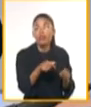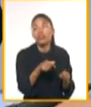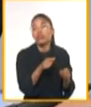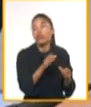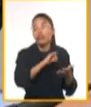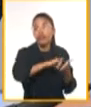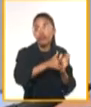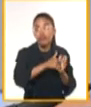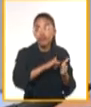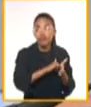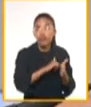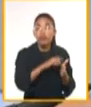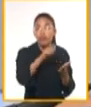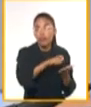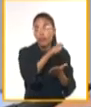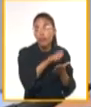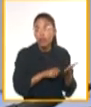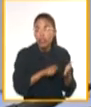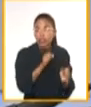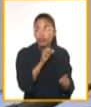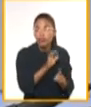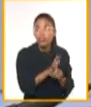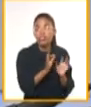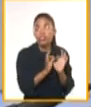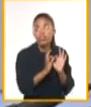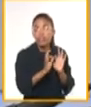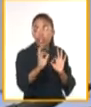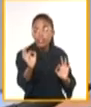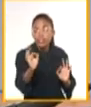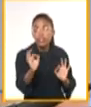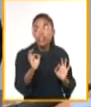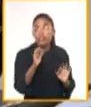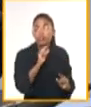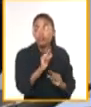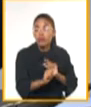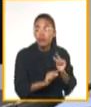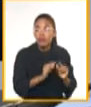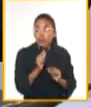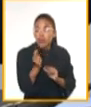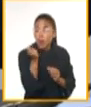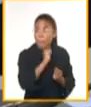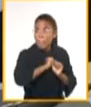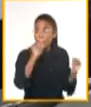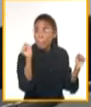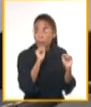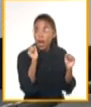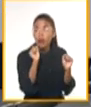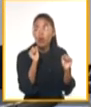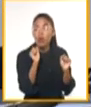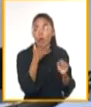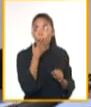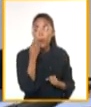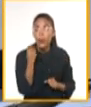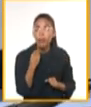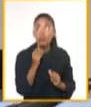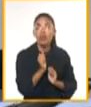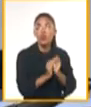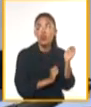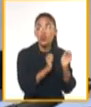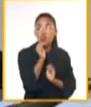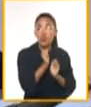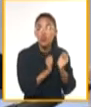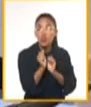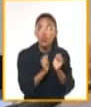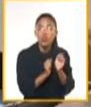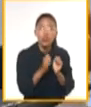abren las líneas que entra la generación y perdemos con el disparo la generación móvil en